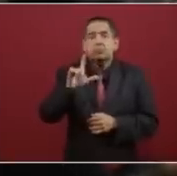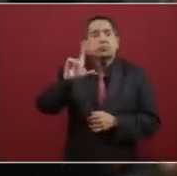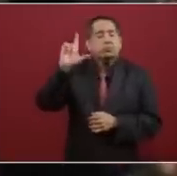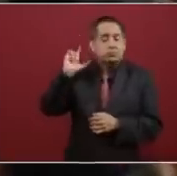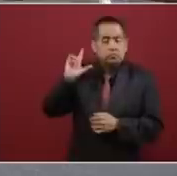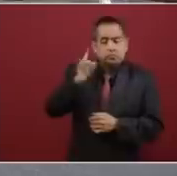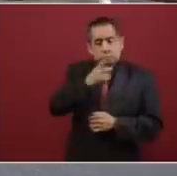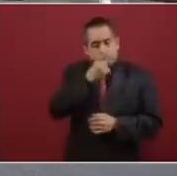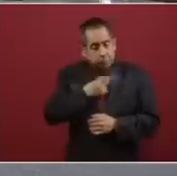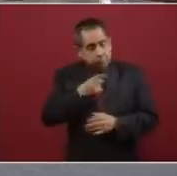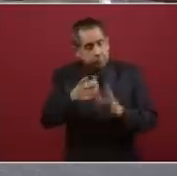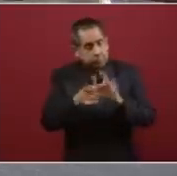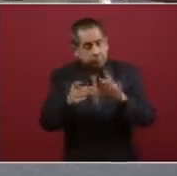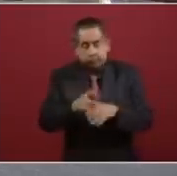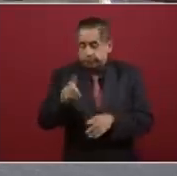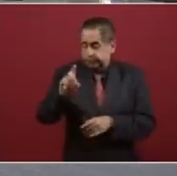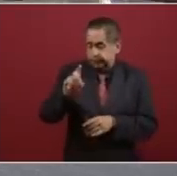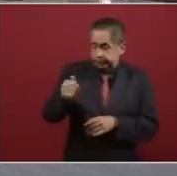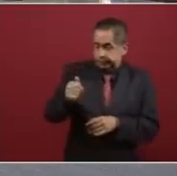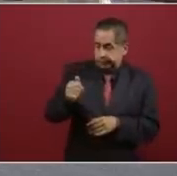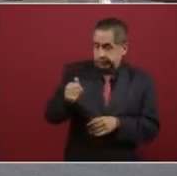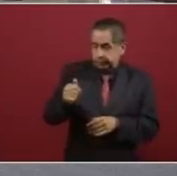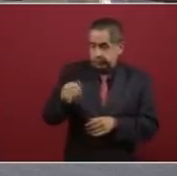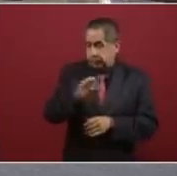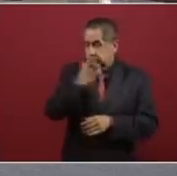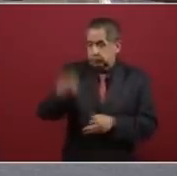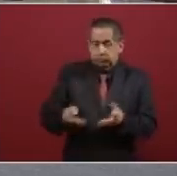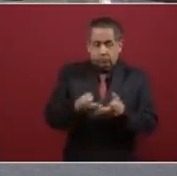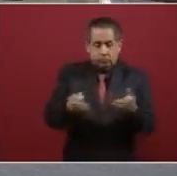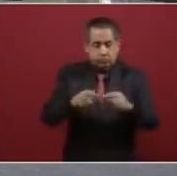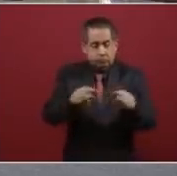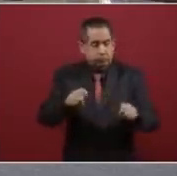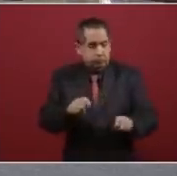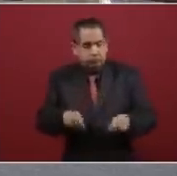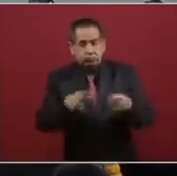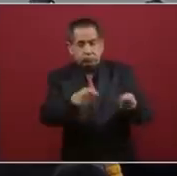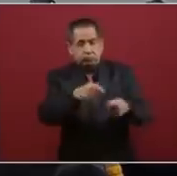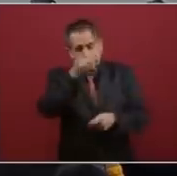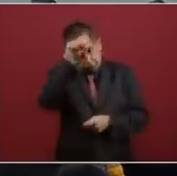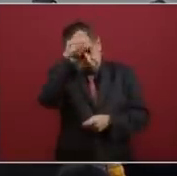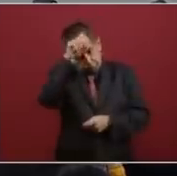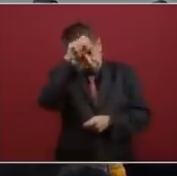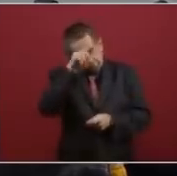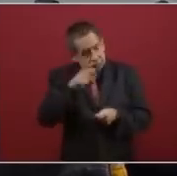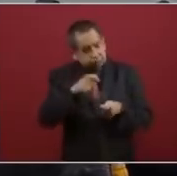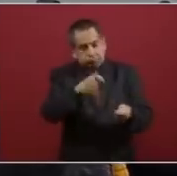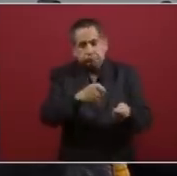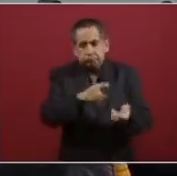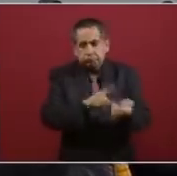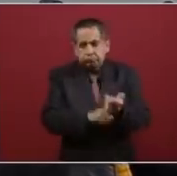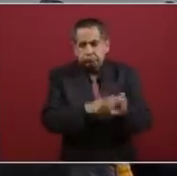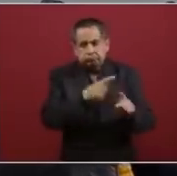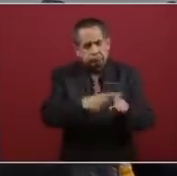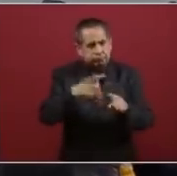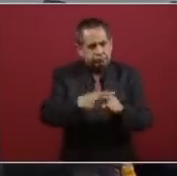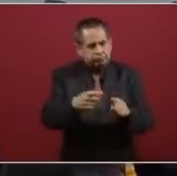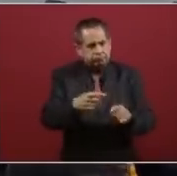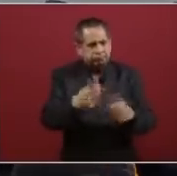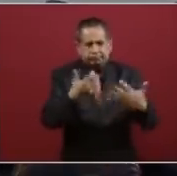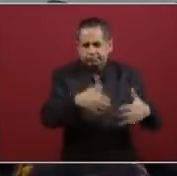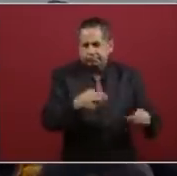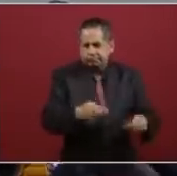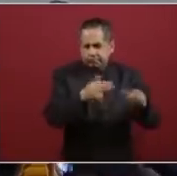el día lunes mencionaba acerca de que el 36% del territorio nacional se encuentra en manos de concesiones de mineras y de algunos otros empresarios.